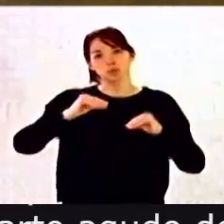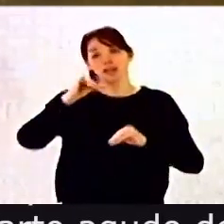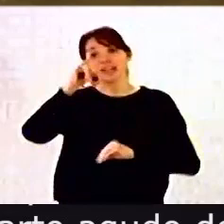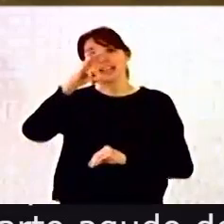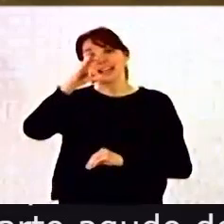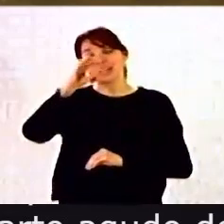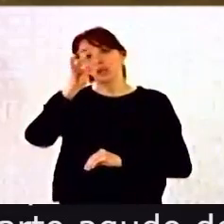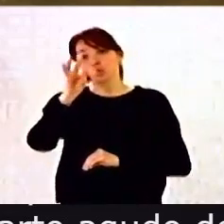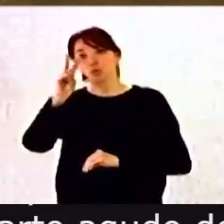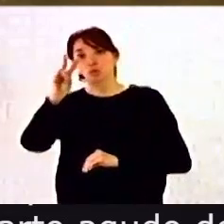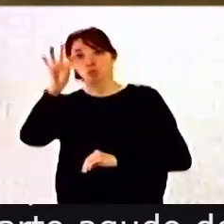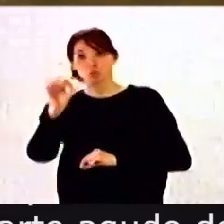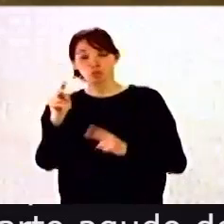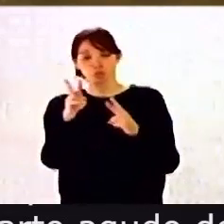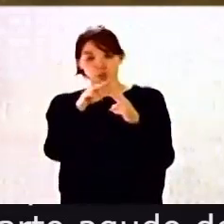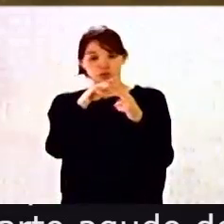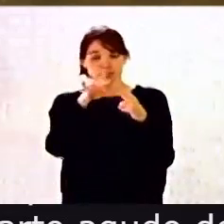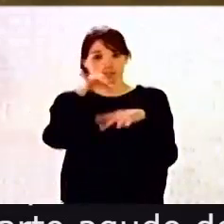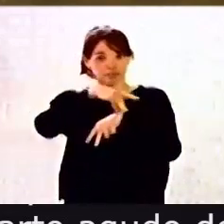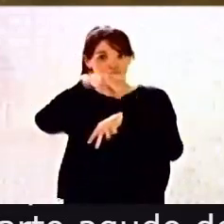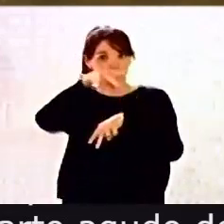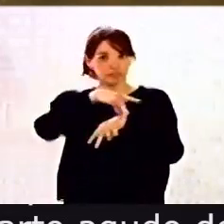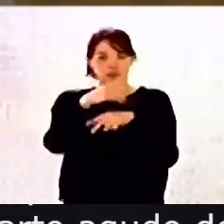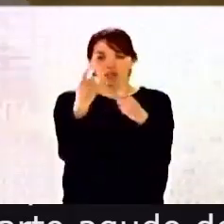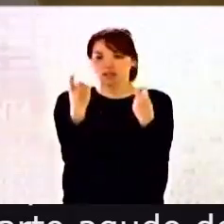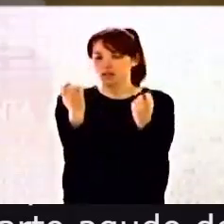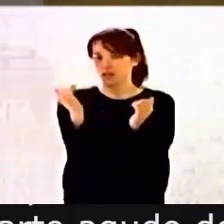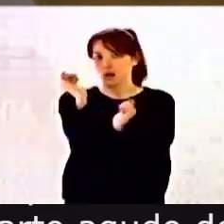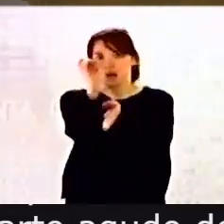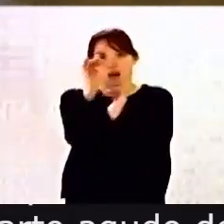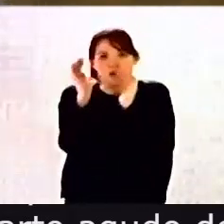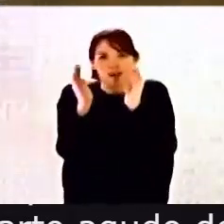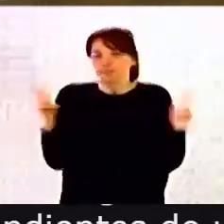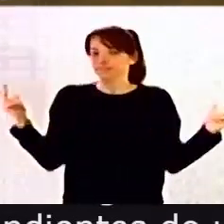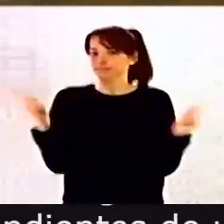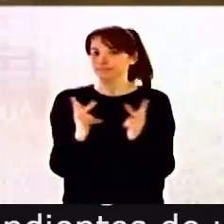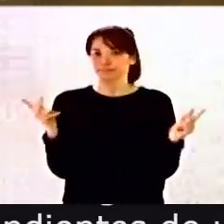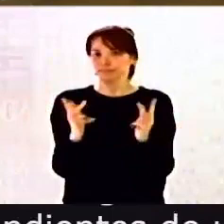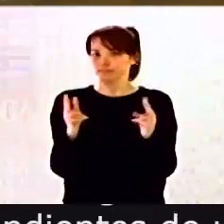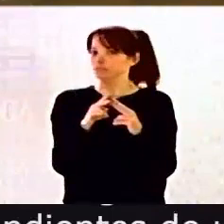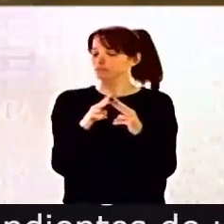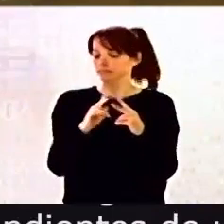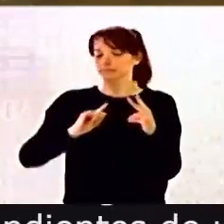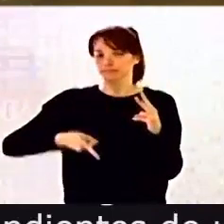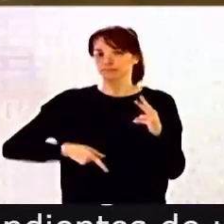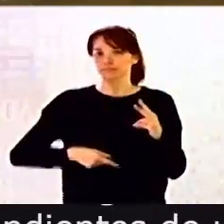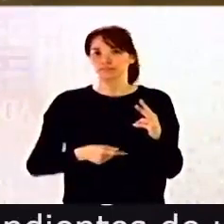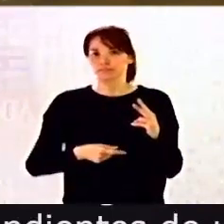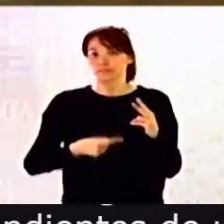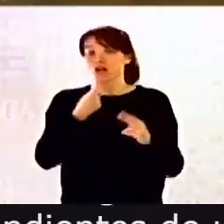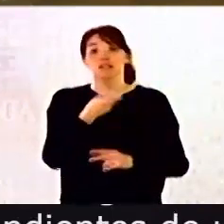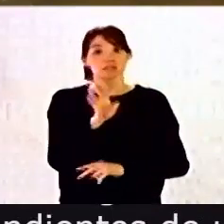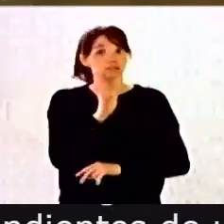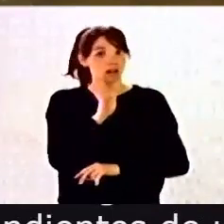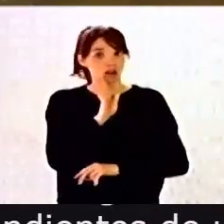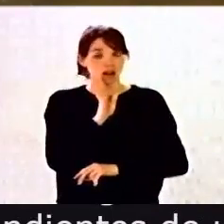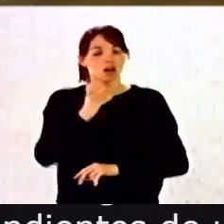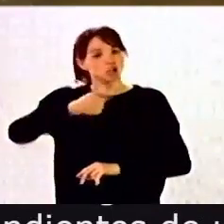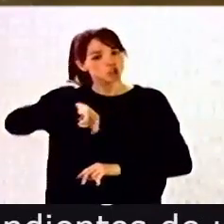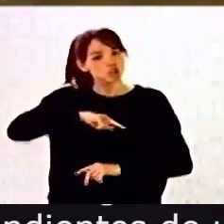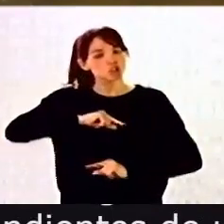enfermedades tiempo dependientes que necesitan de una atención lo más urgente posible. Como digo, hemos